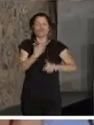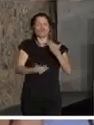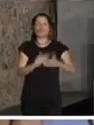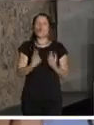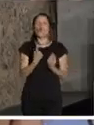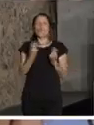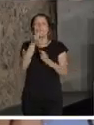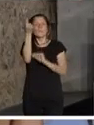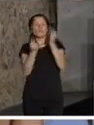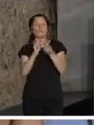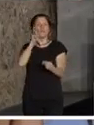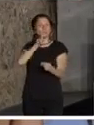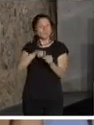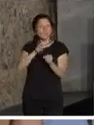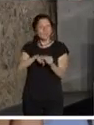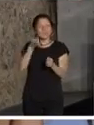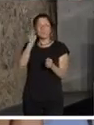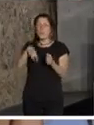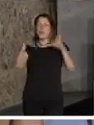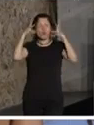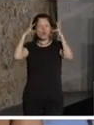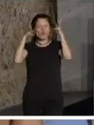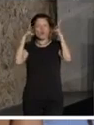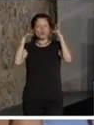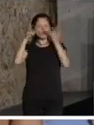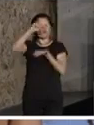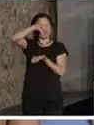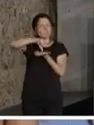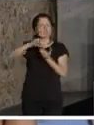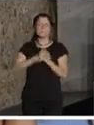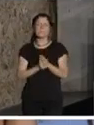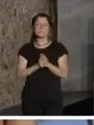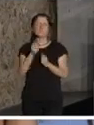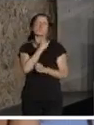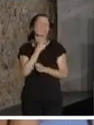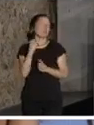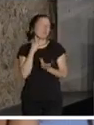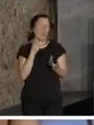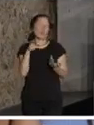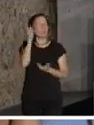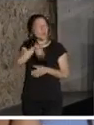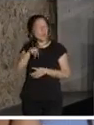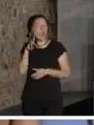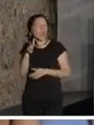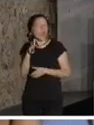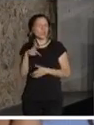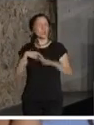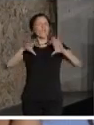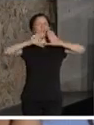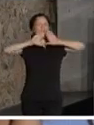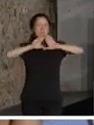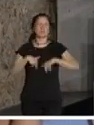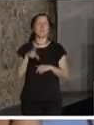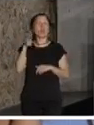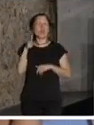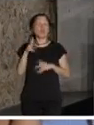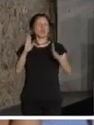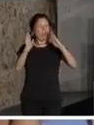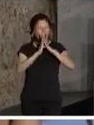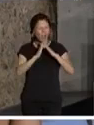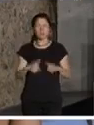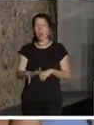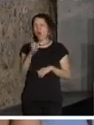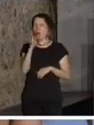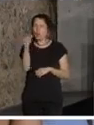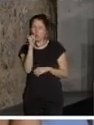con sus presupuestos participativos y Sus consejos municipales y un badajoz con derecho y feminista con derecho a la vivienda